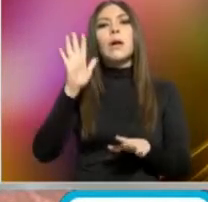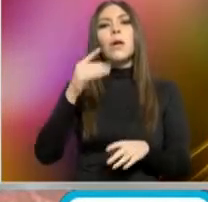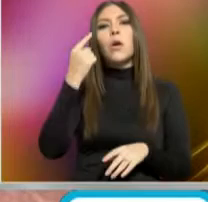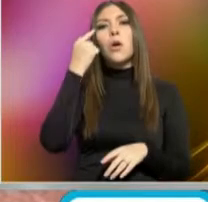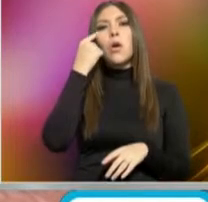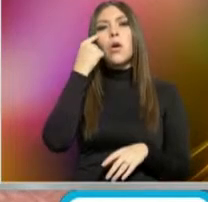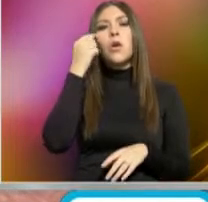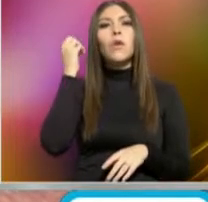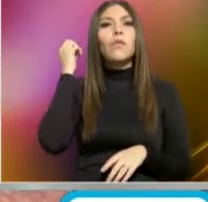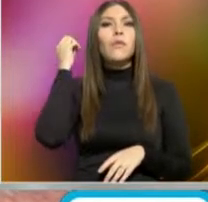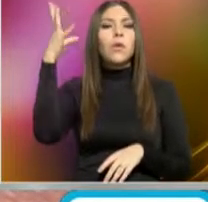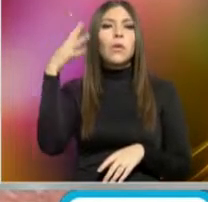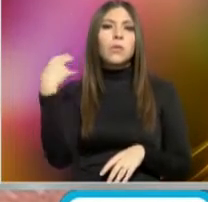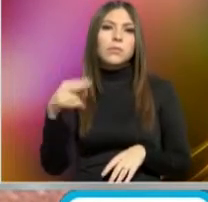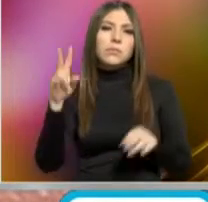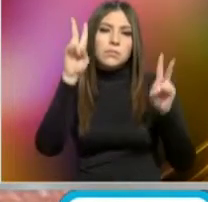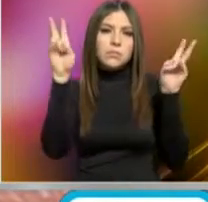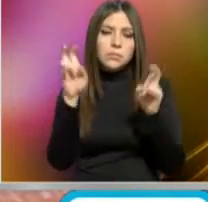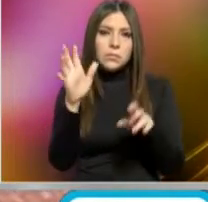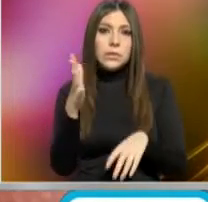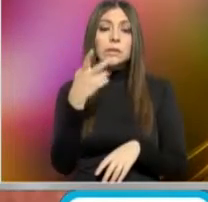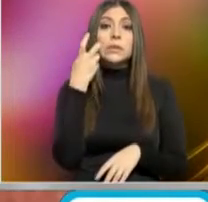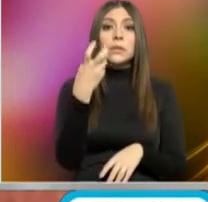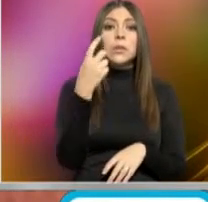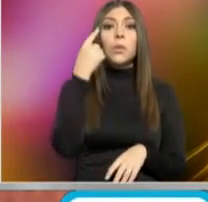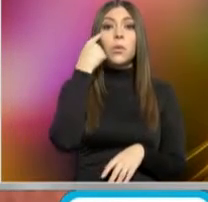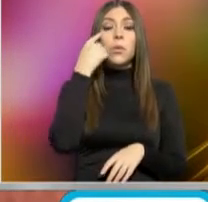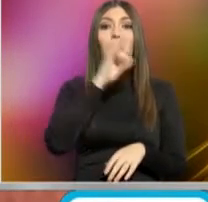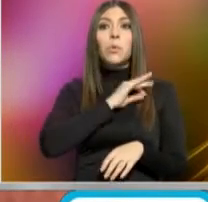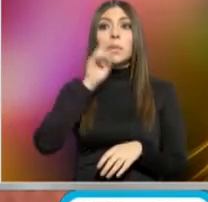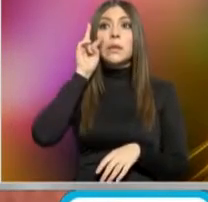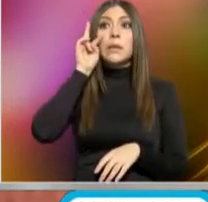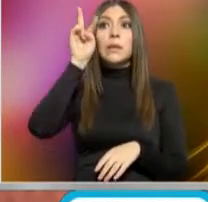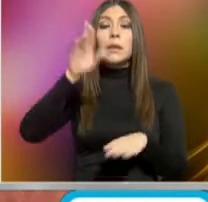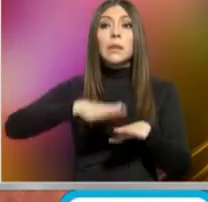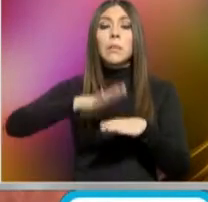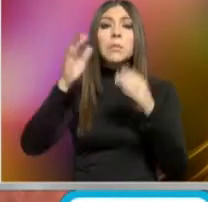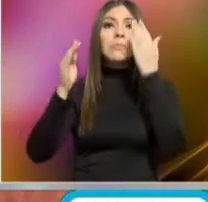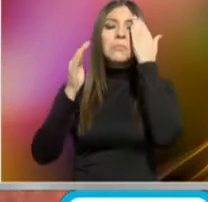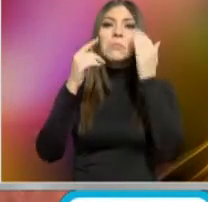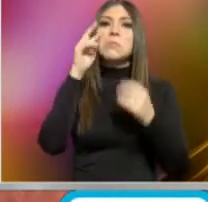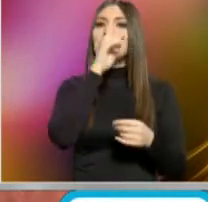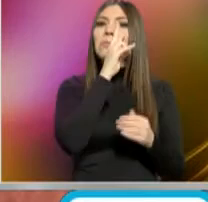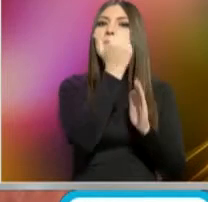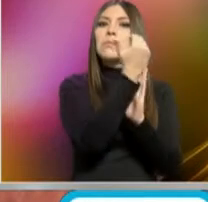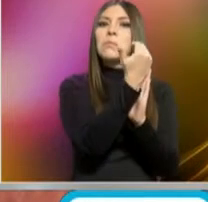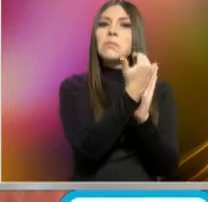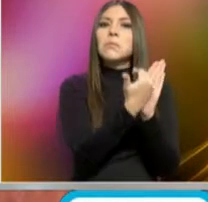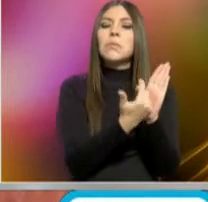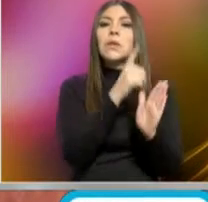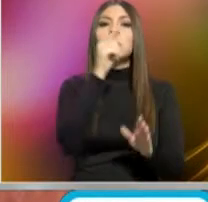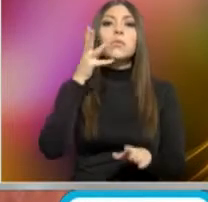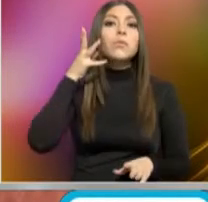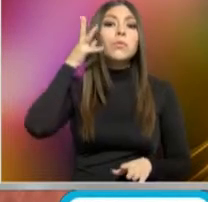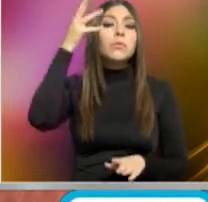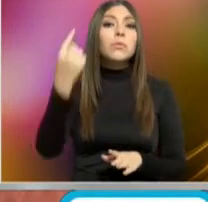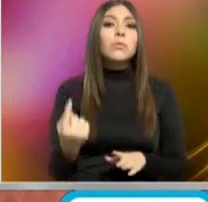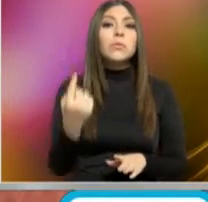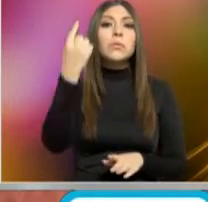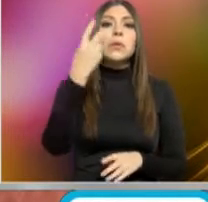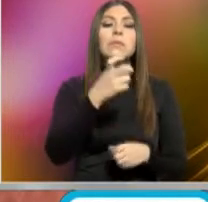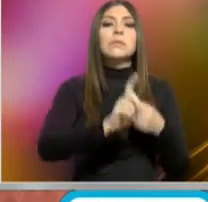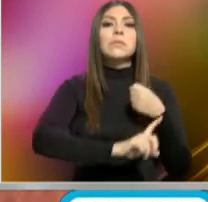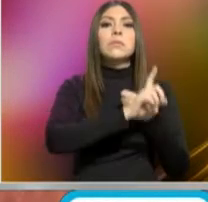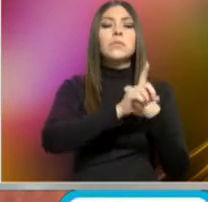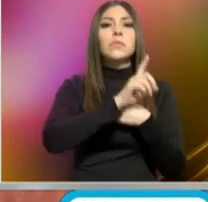ojo ve menos que el otro, Ok. pasa esto desapercibido y en la edad adulta el niño jamás va a tener una buena desarrollo visual en ese ojo